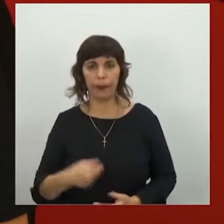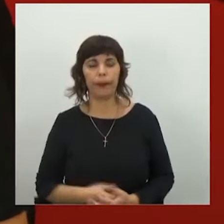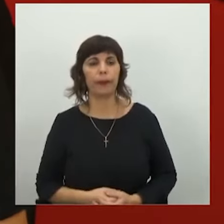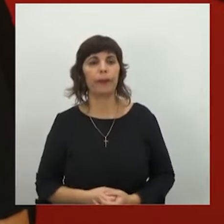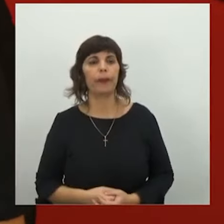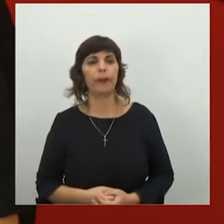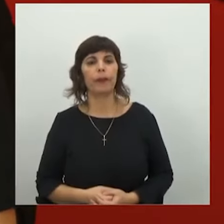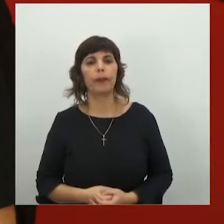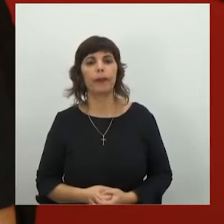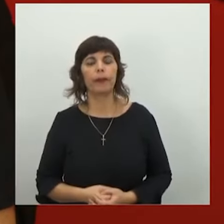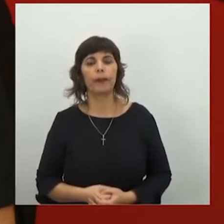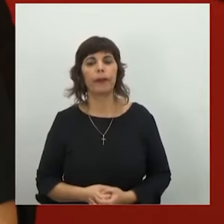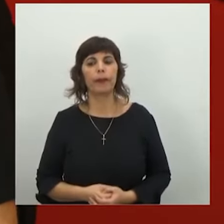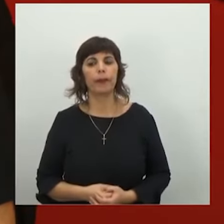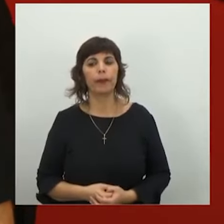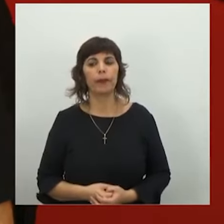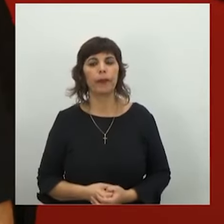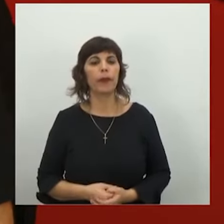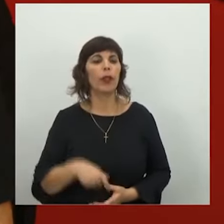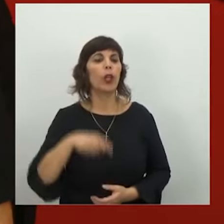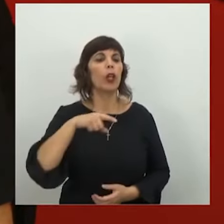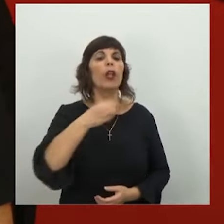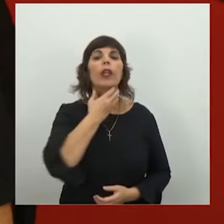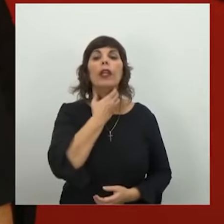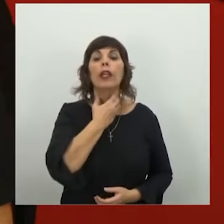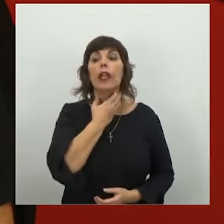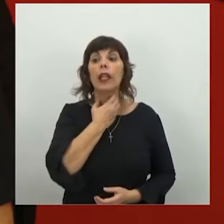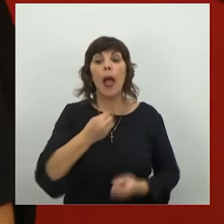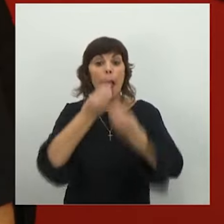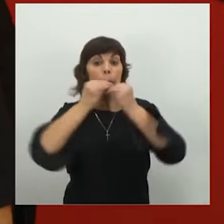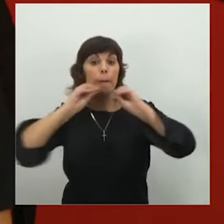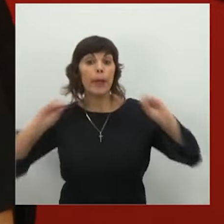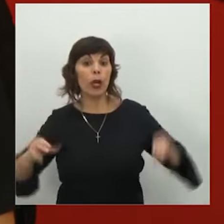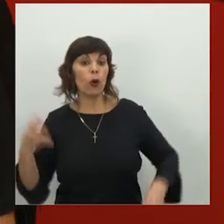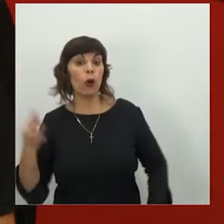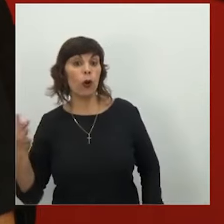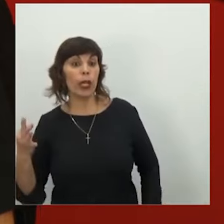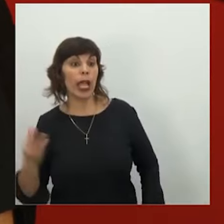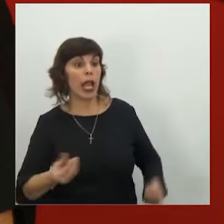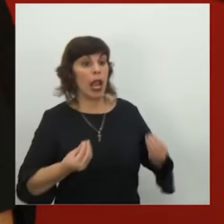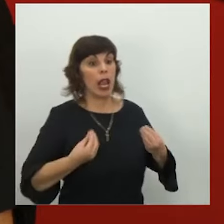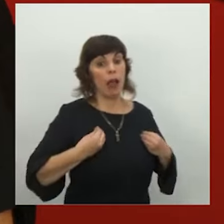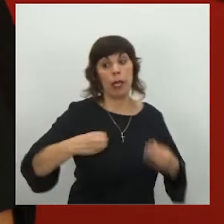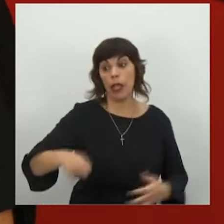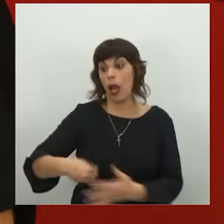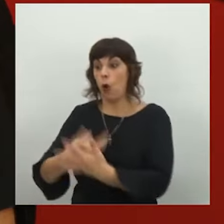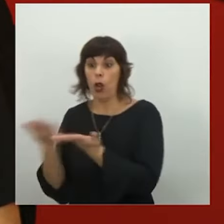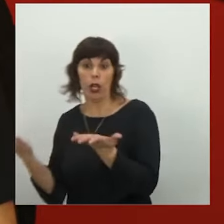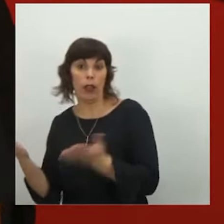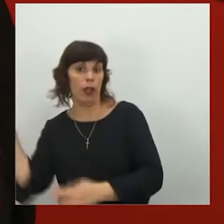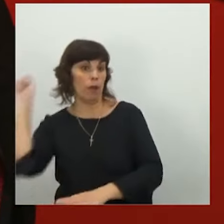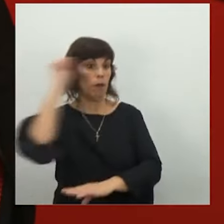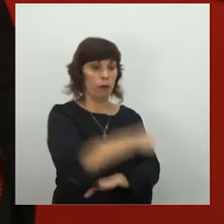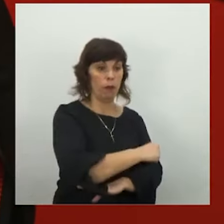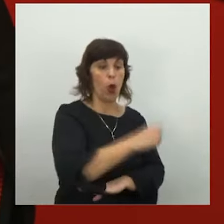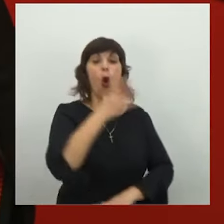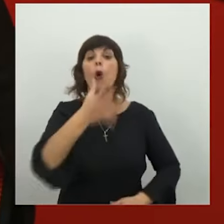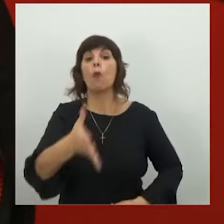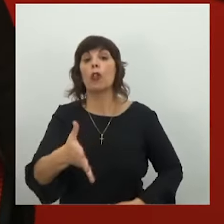David tenía razón. Tu gracia es mejor que la vida. Y necesitamos la gracia